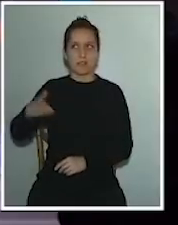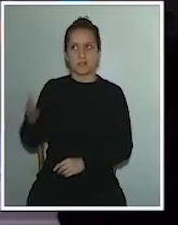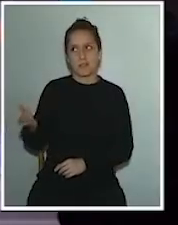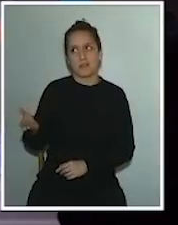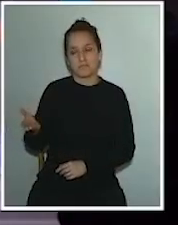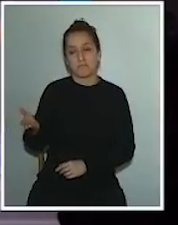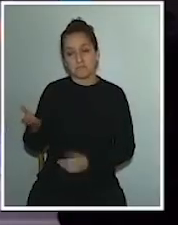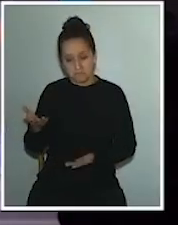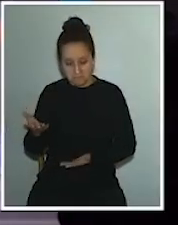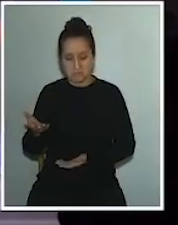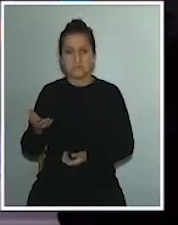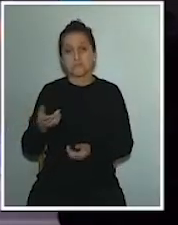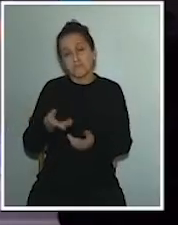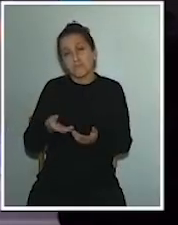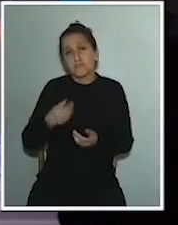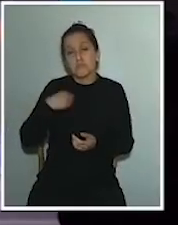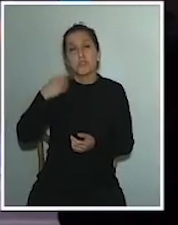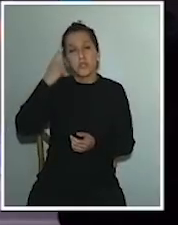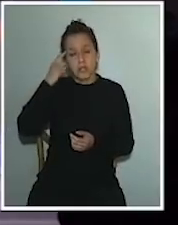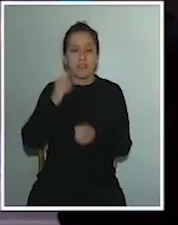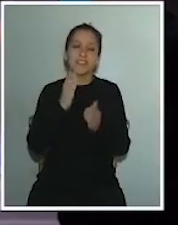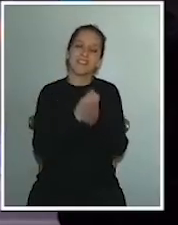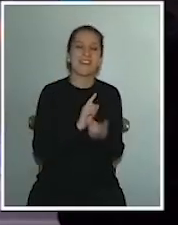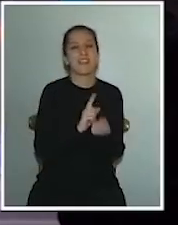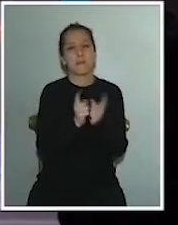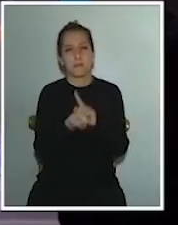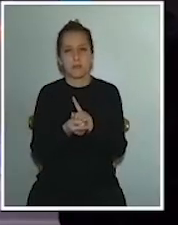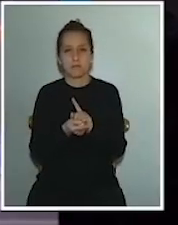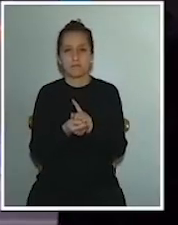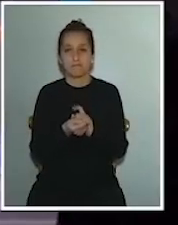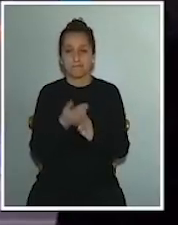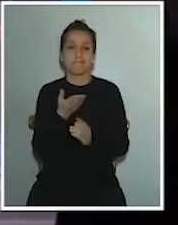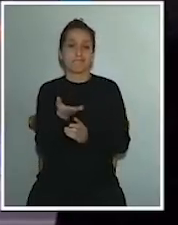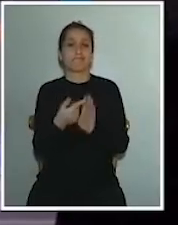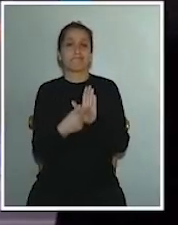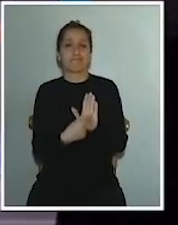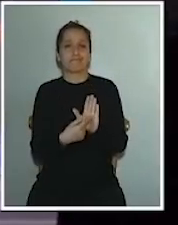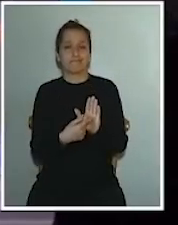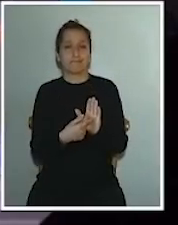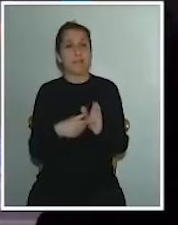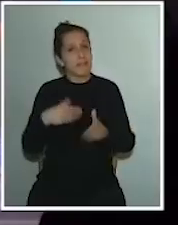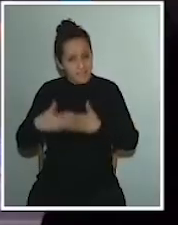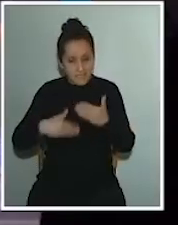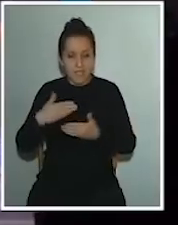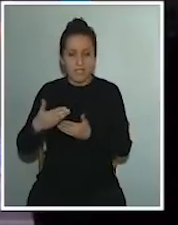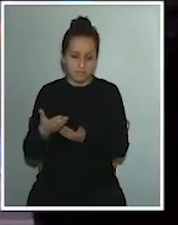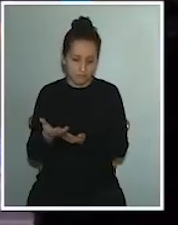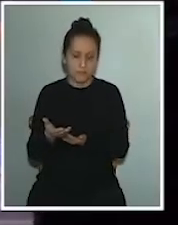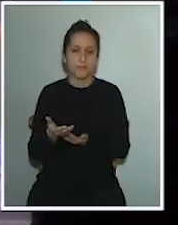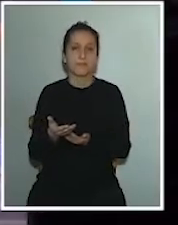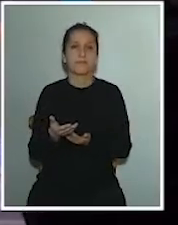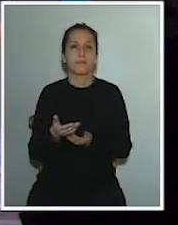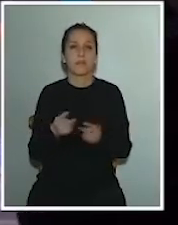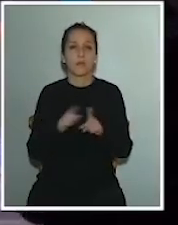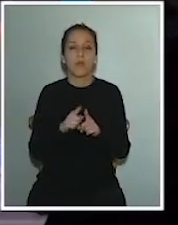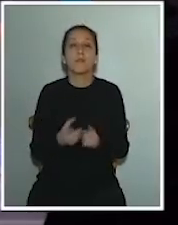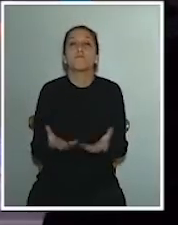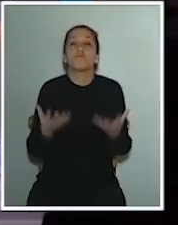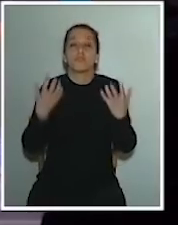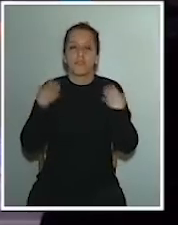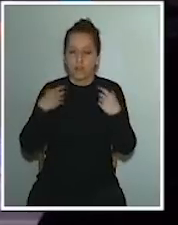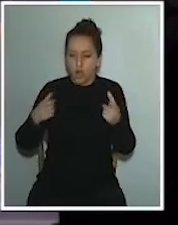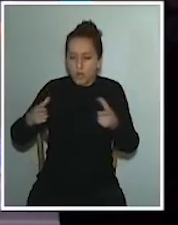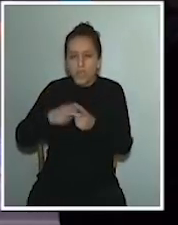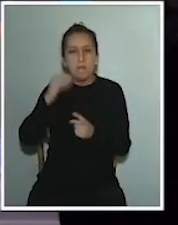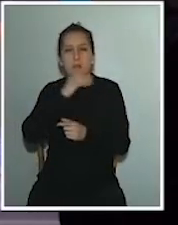Yo no creo en eso o sea si ya se creía que había que modificar las cosas Este era el mejor ejemplo para avanzar y decir miren aquí el encargado del